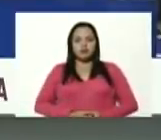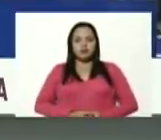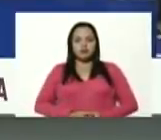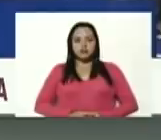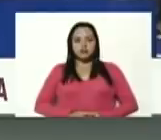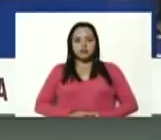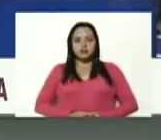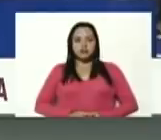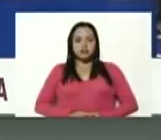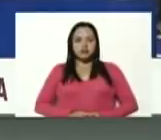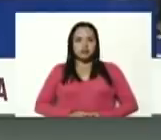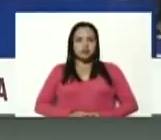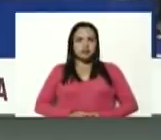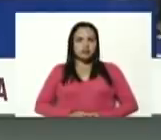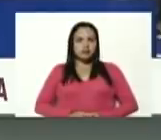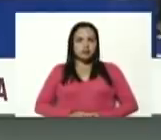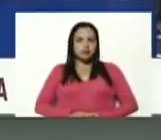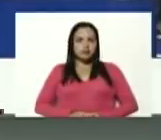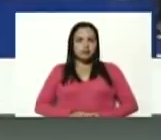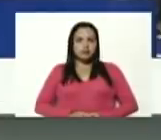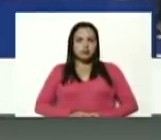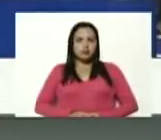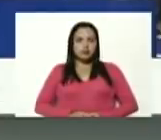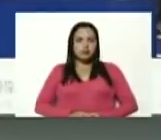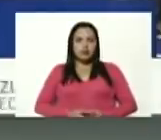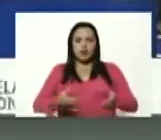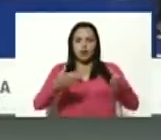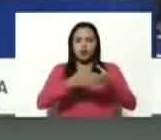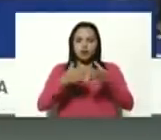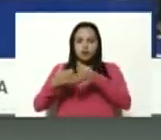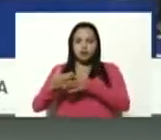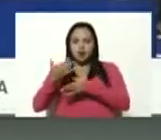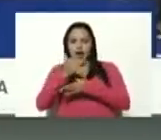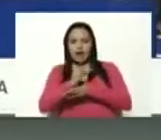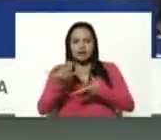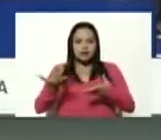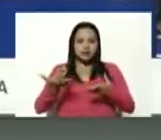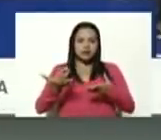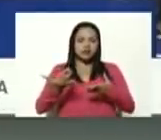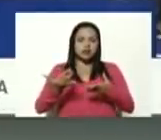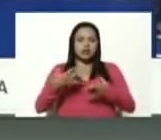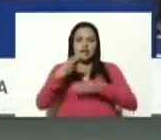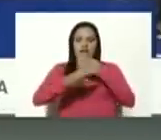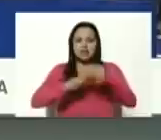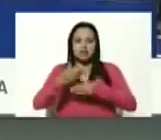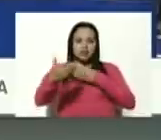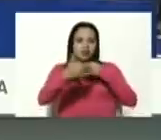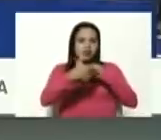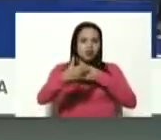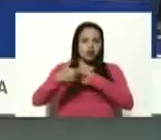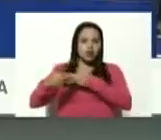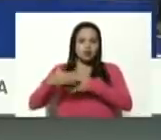por el fascismo hitlerista,